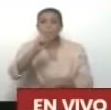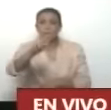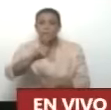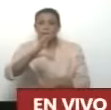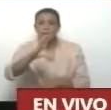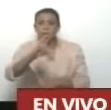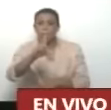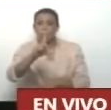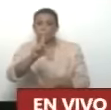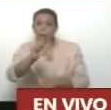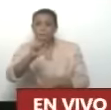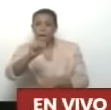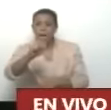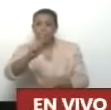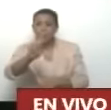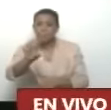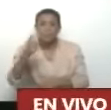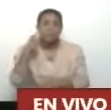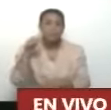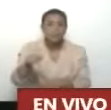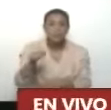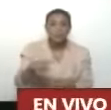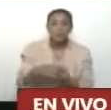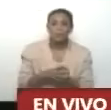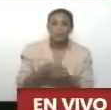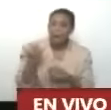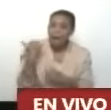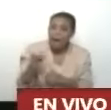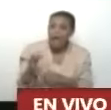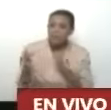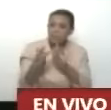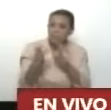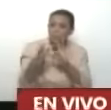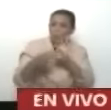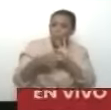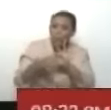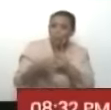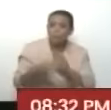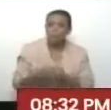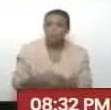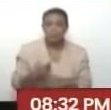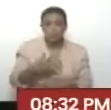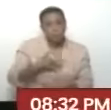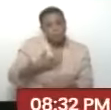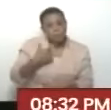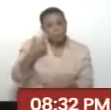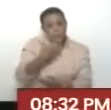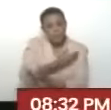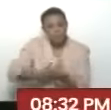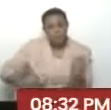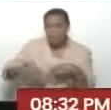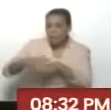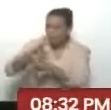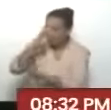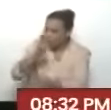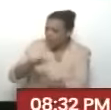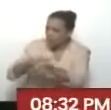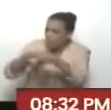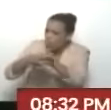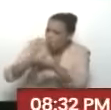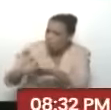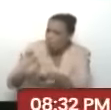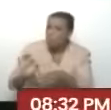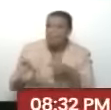al pueblo por la vía del referendo consultivo. Es decir, yo lo que siento, presidente, con todo respeto, es que